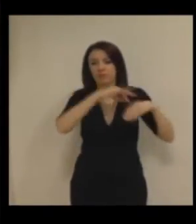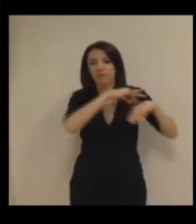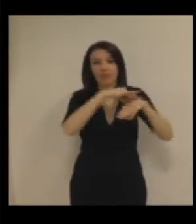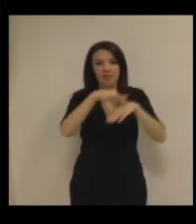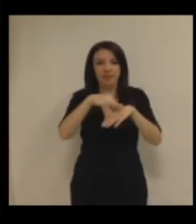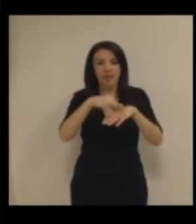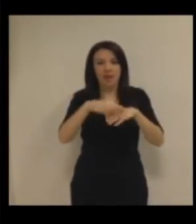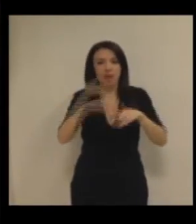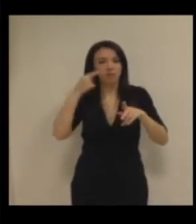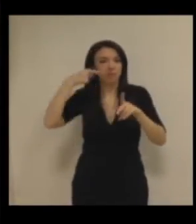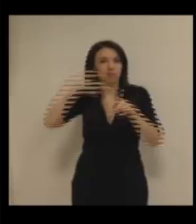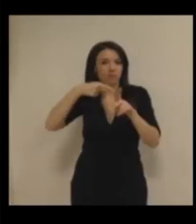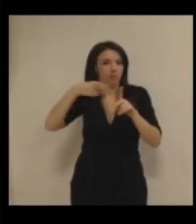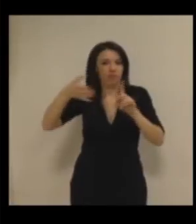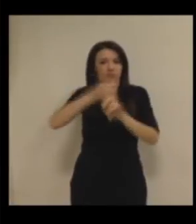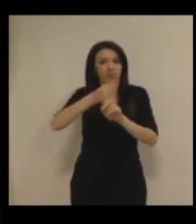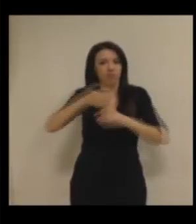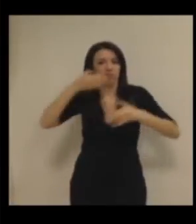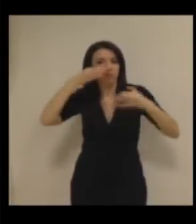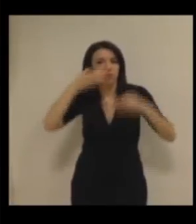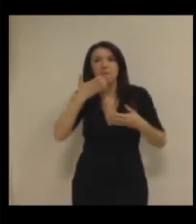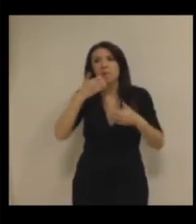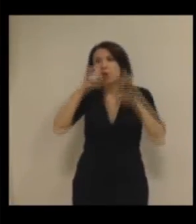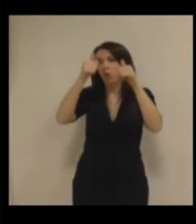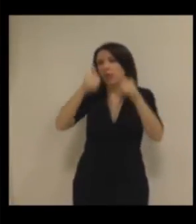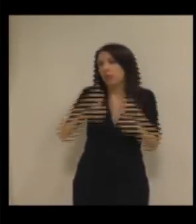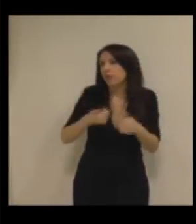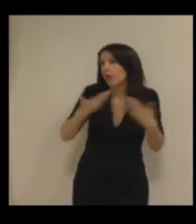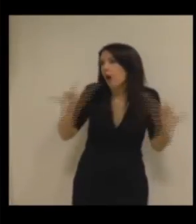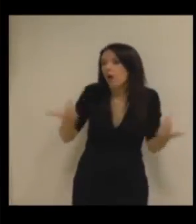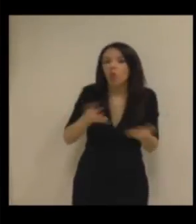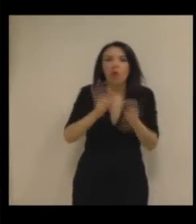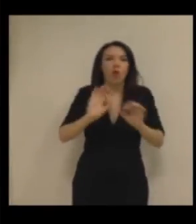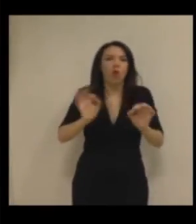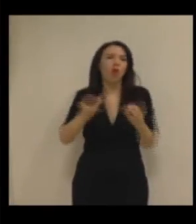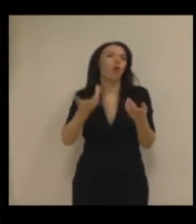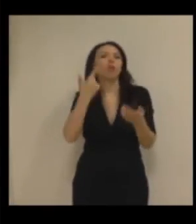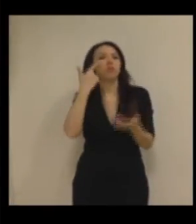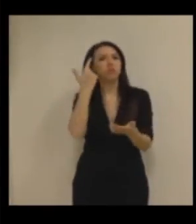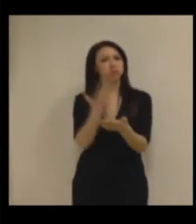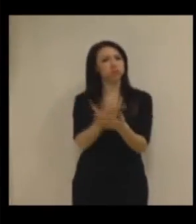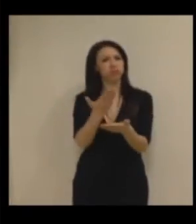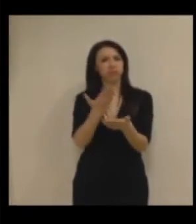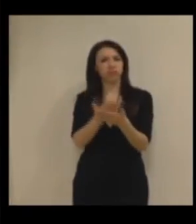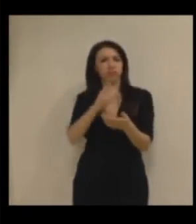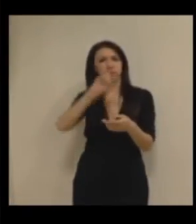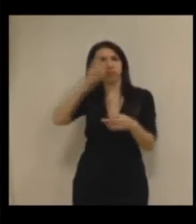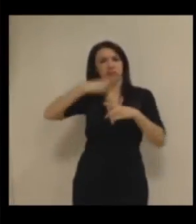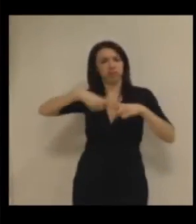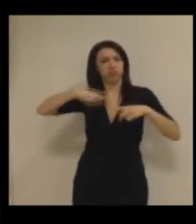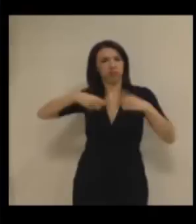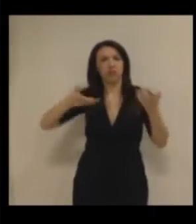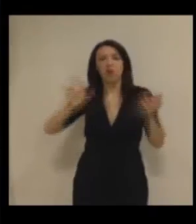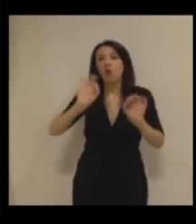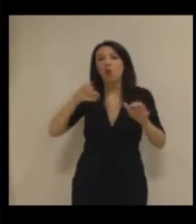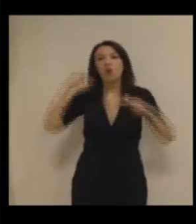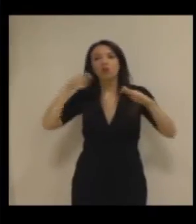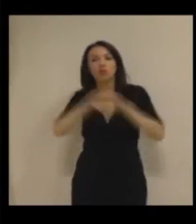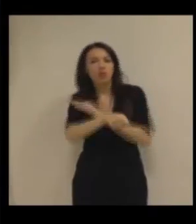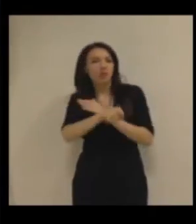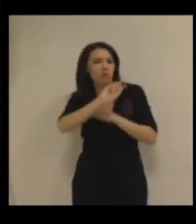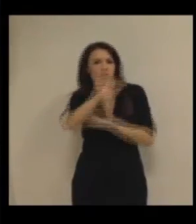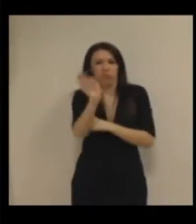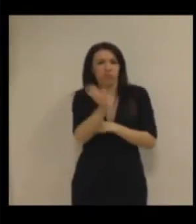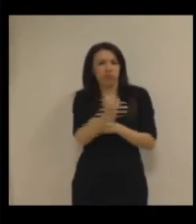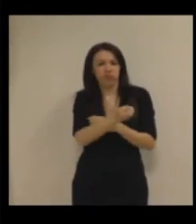realmente obtener lo que tú necesitas, ¿no? El certificado de no sé qué, o la comprobación de otra cosa, o la solicitud de